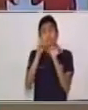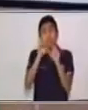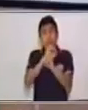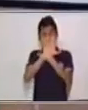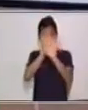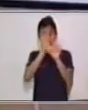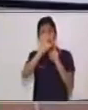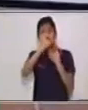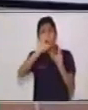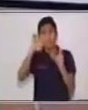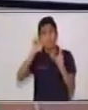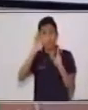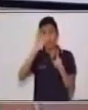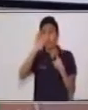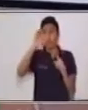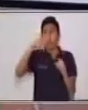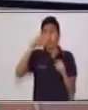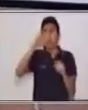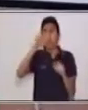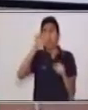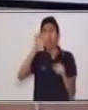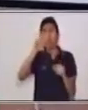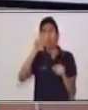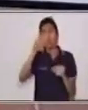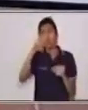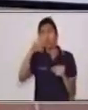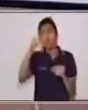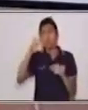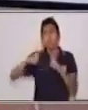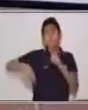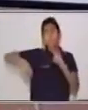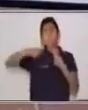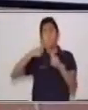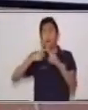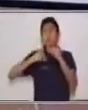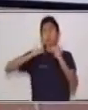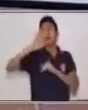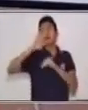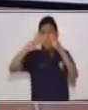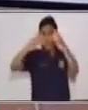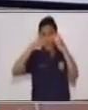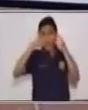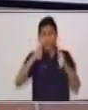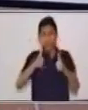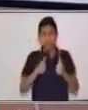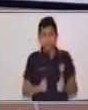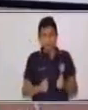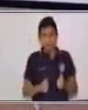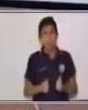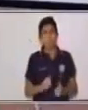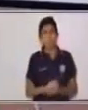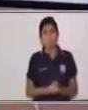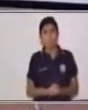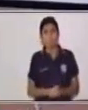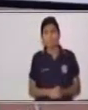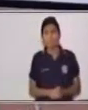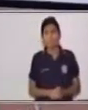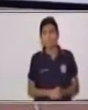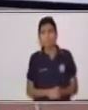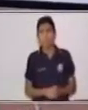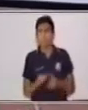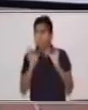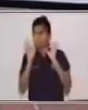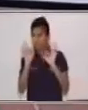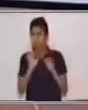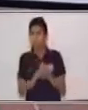la oración compuesta más el análisis de la macroestructura. Como estamos en casa, ¿vamos comprendiendo?